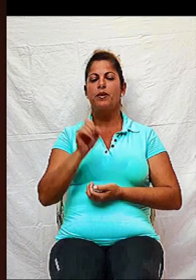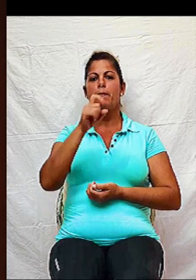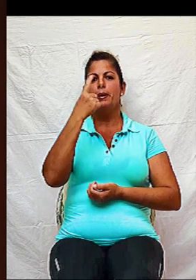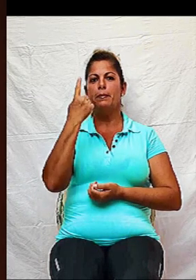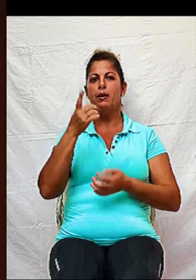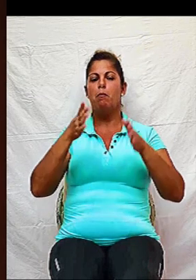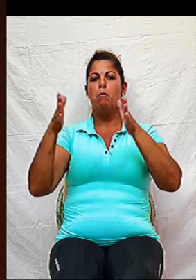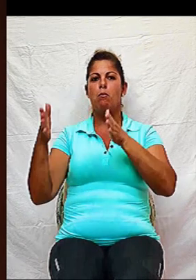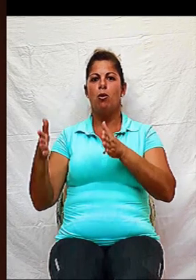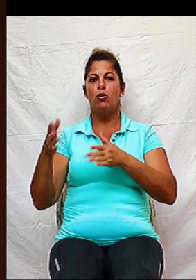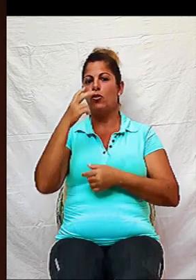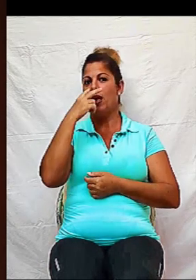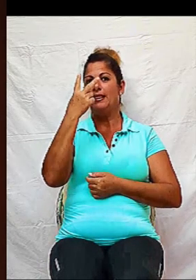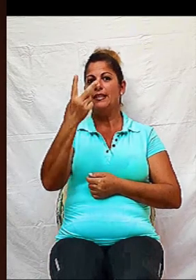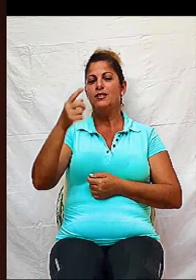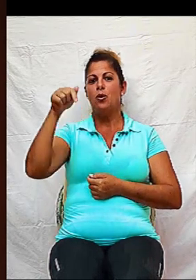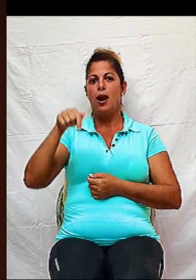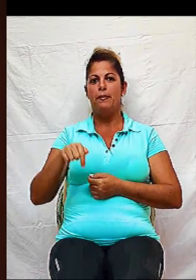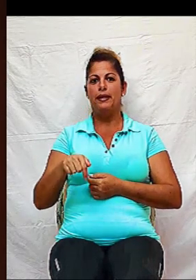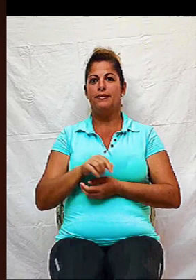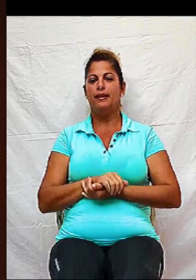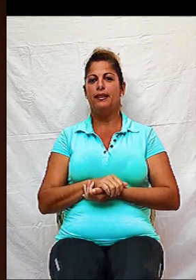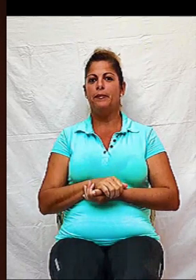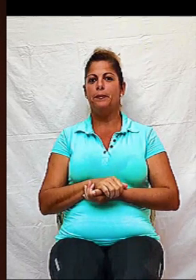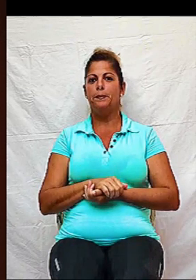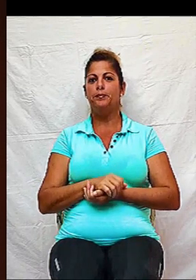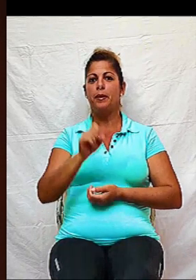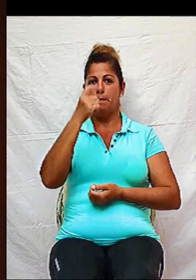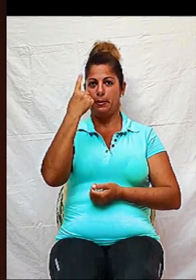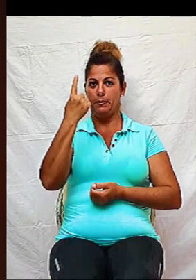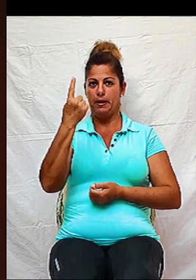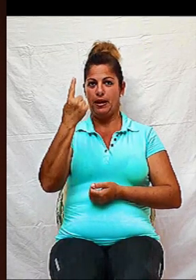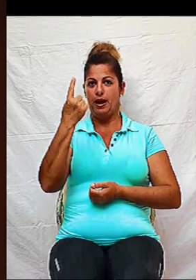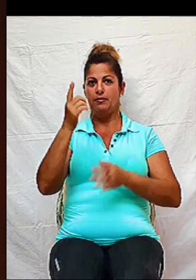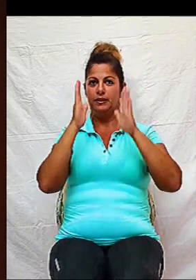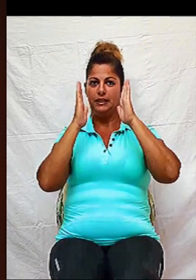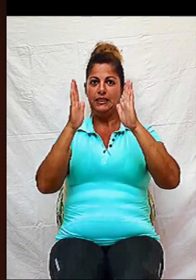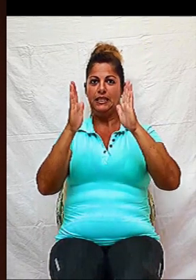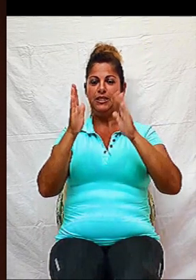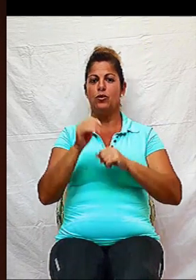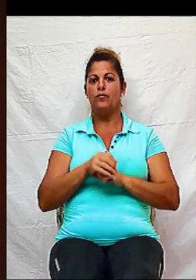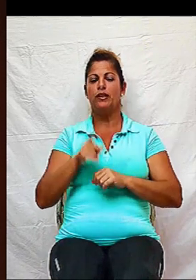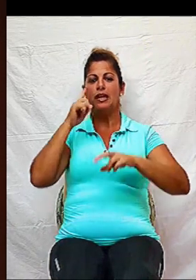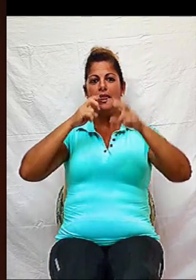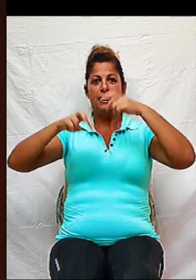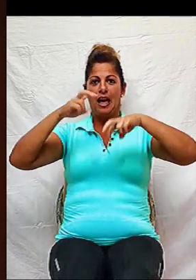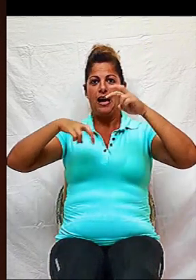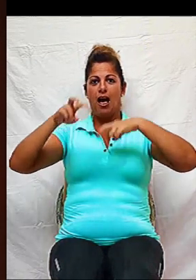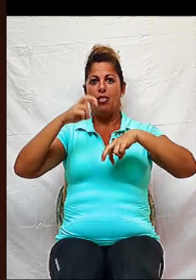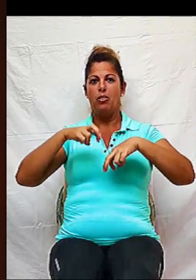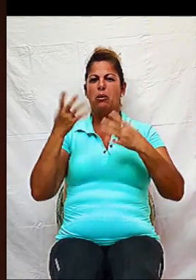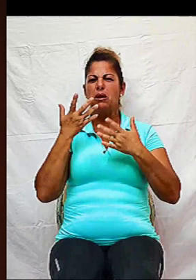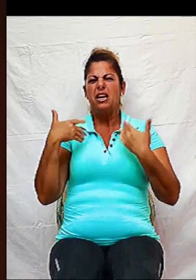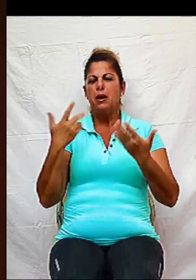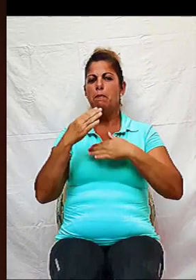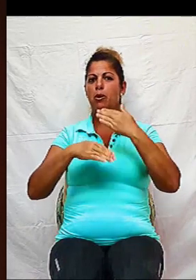Primer módulo de atención al presente. Primera sesión. Indagando sobre el problema